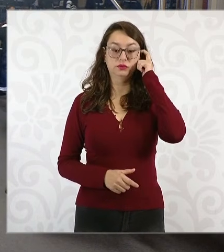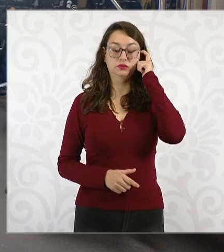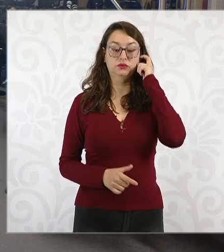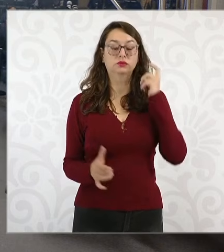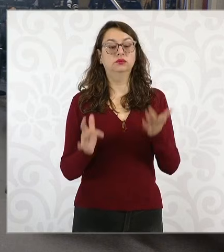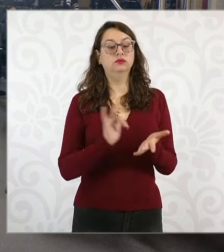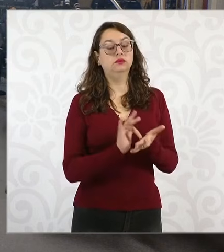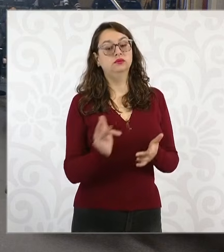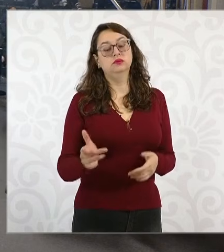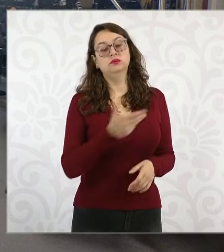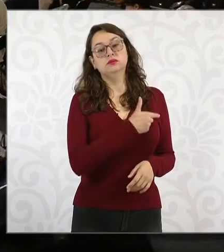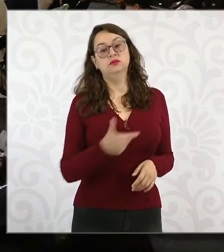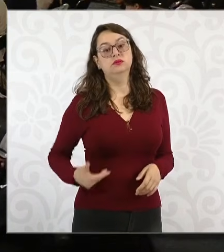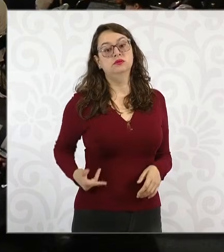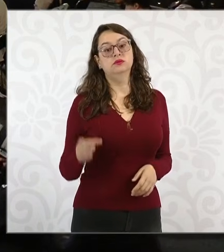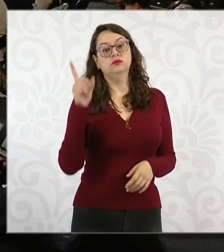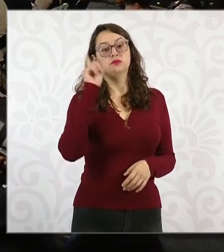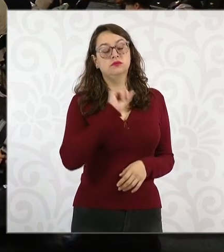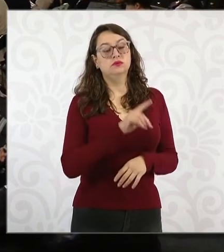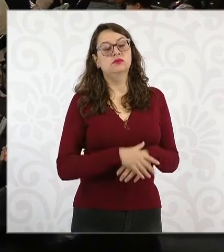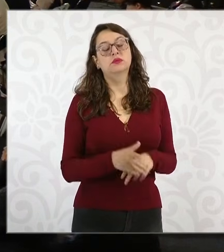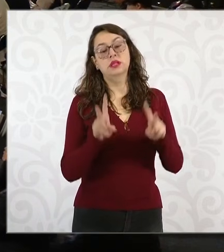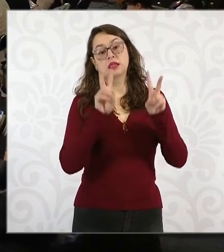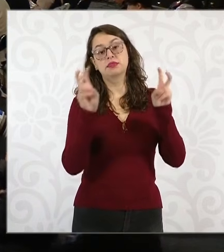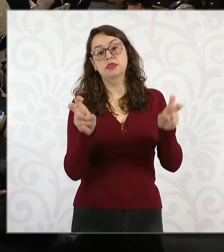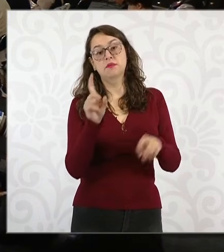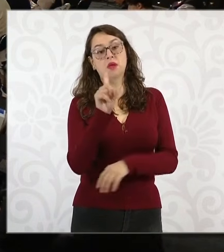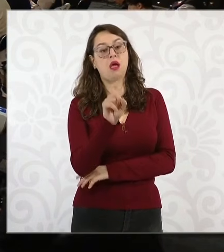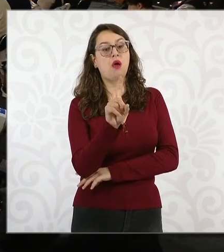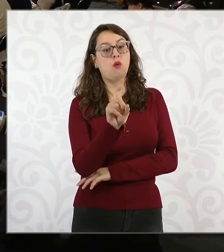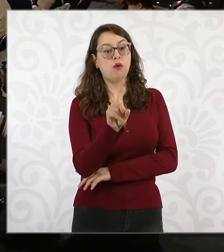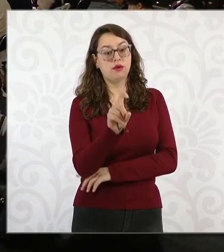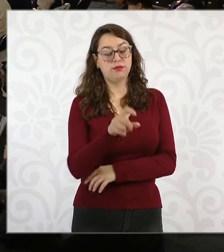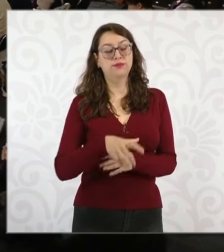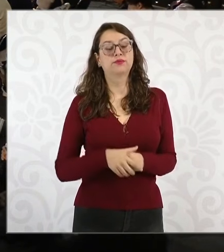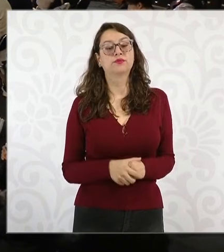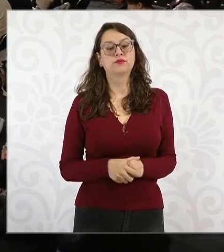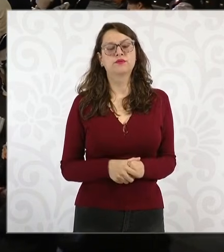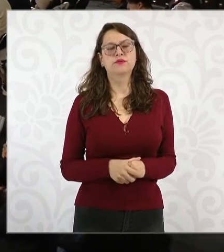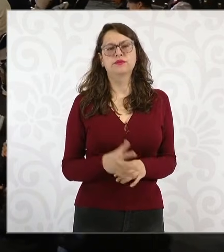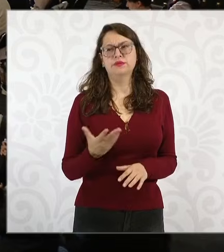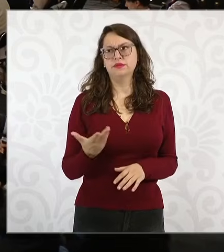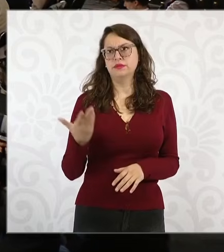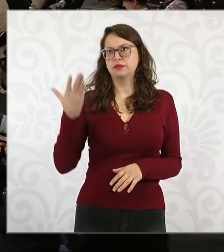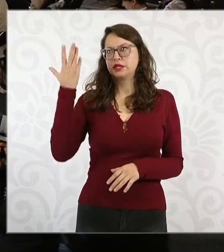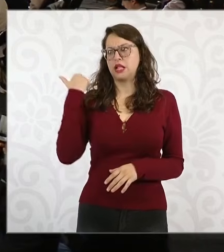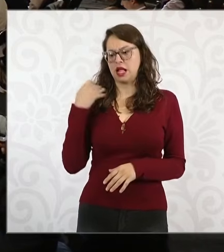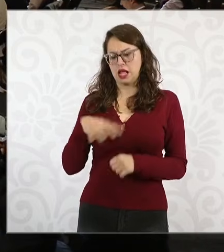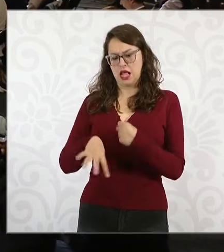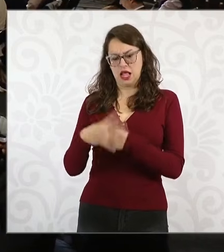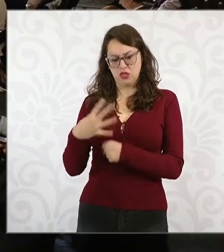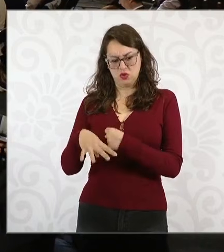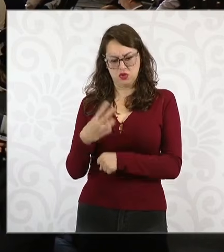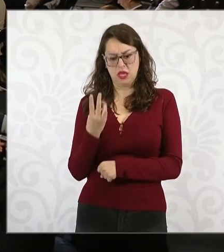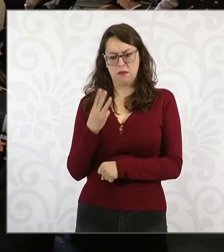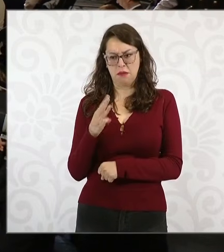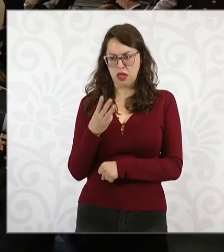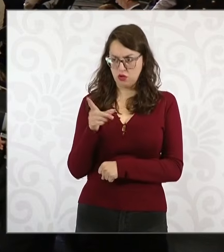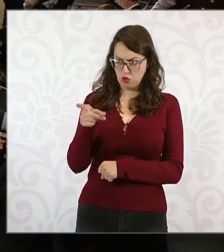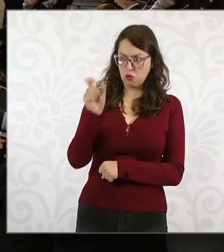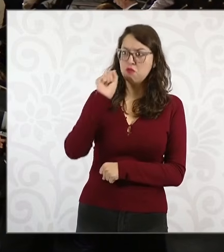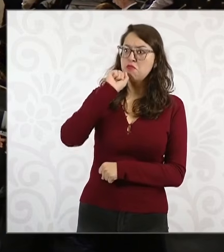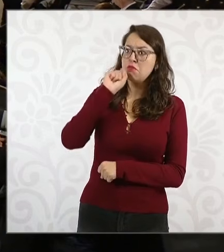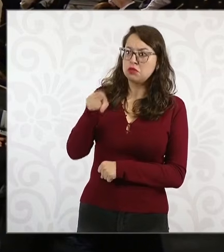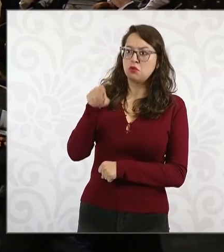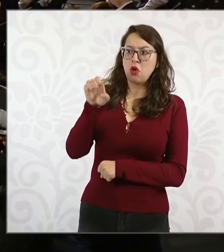Gracias, Presidenta. Es precisamente sobre el tema del agua. Estaba revisando que el 14 de mayo estuvo también aquí Efraín y